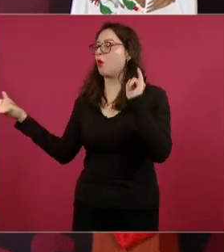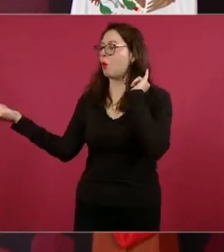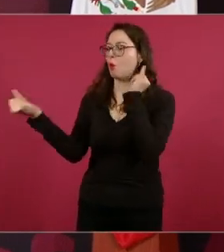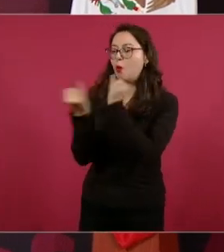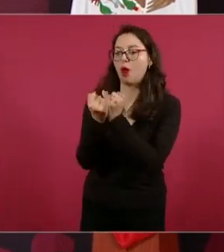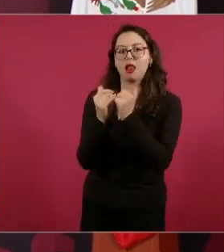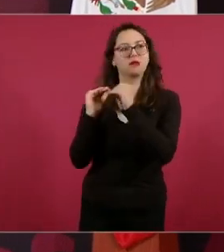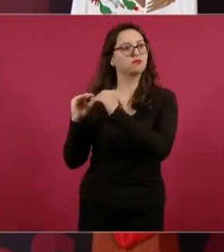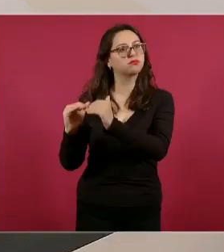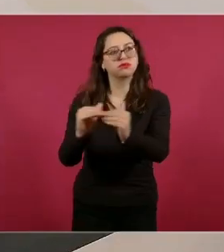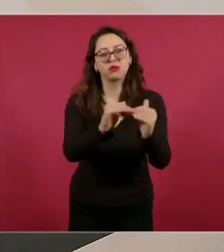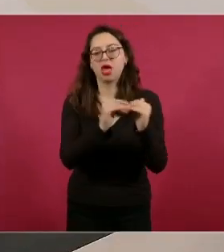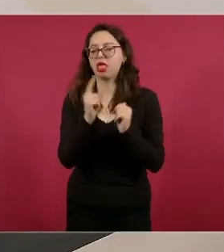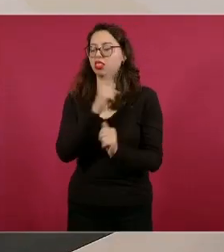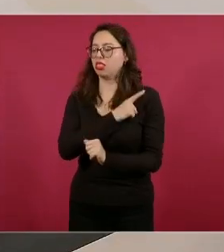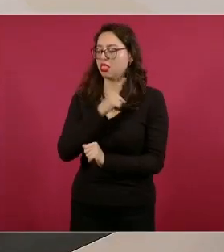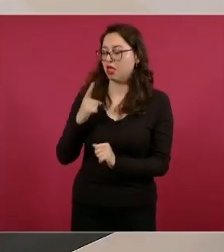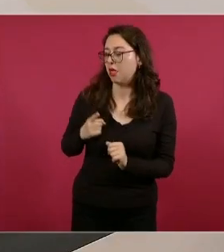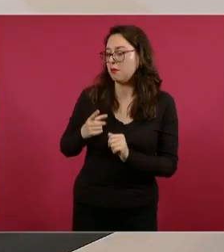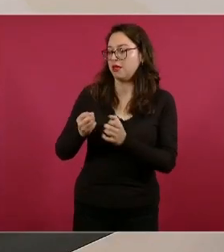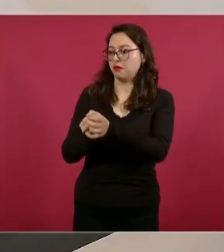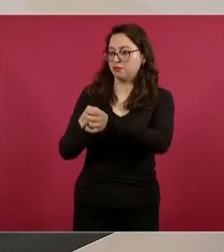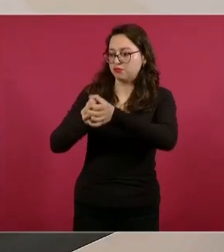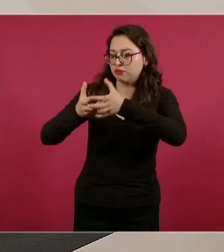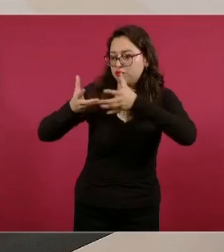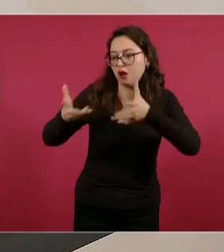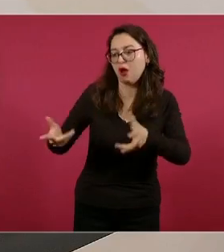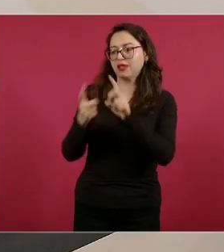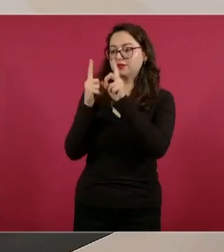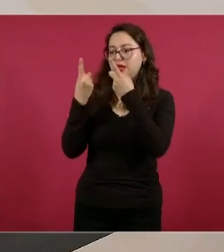sus culturas, sus costumbres.